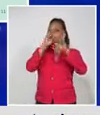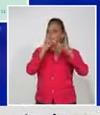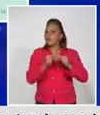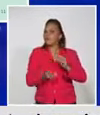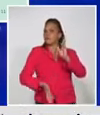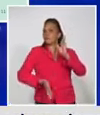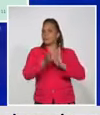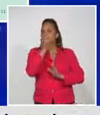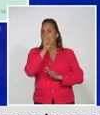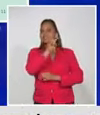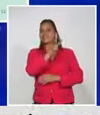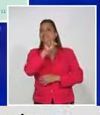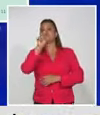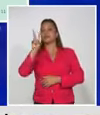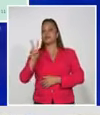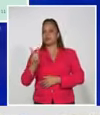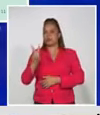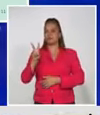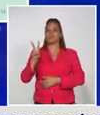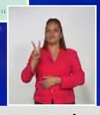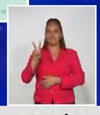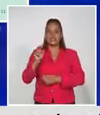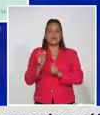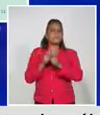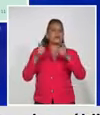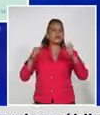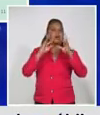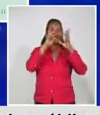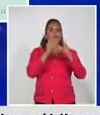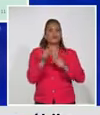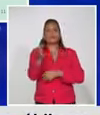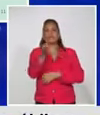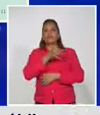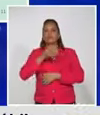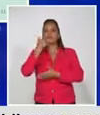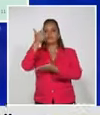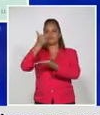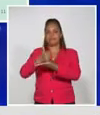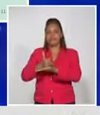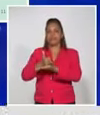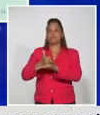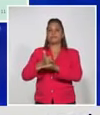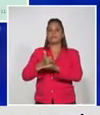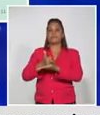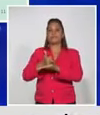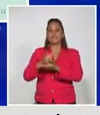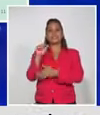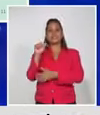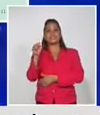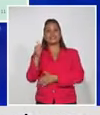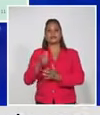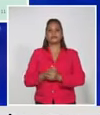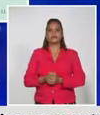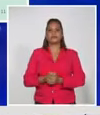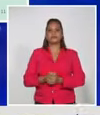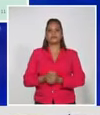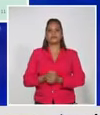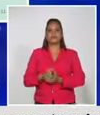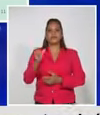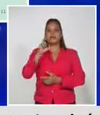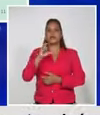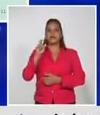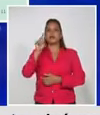alta, 32. El mayor número en el municipio cabecera, Santi Espíritus con 10, Cabaiguán con